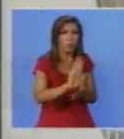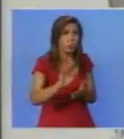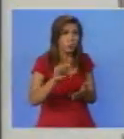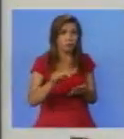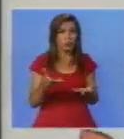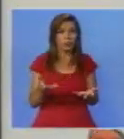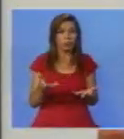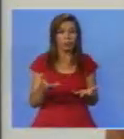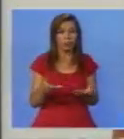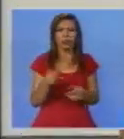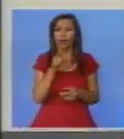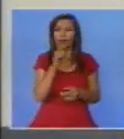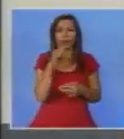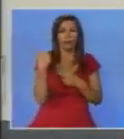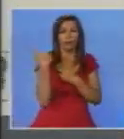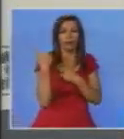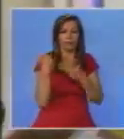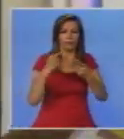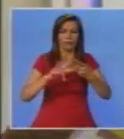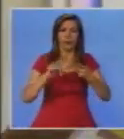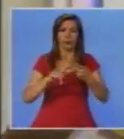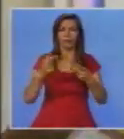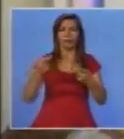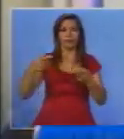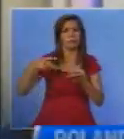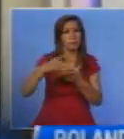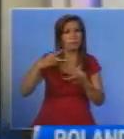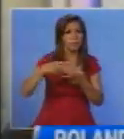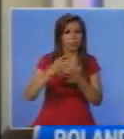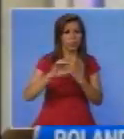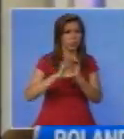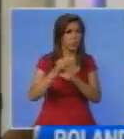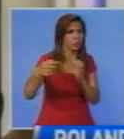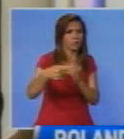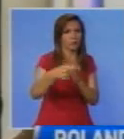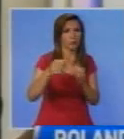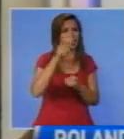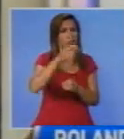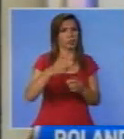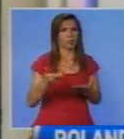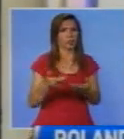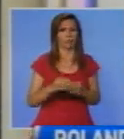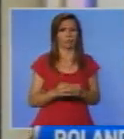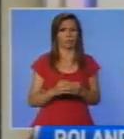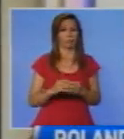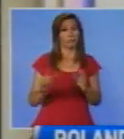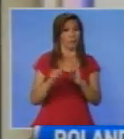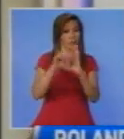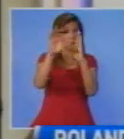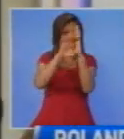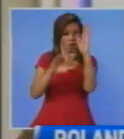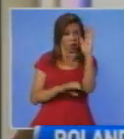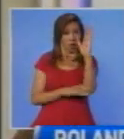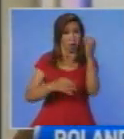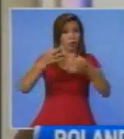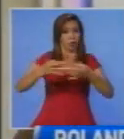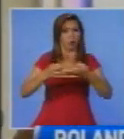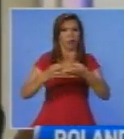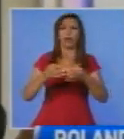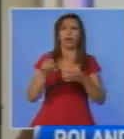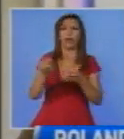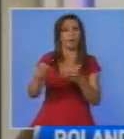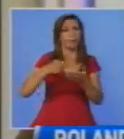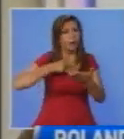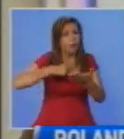quién deberá pagar el subsidio de los transportistas? Primero tiene que ser calificada la pregunta por la Corte. Y la Corte no lo va a